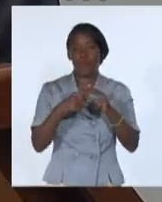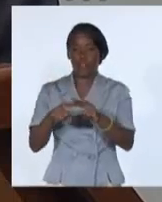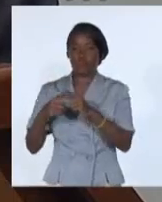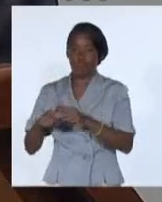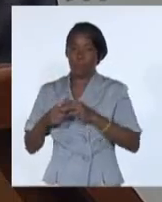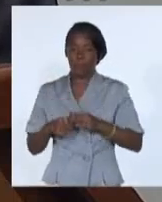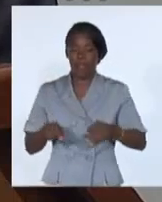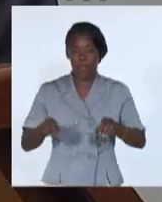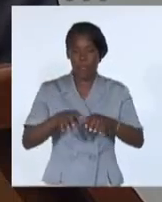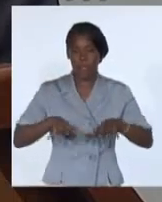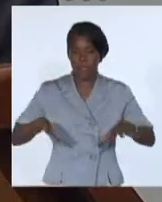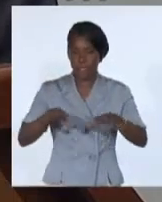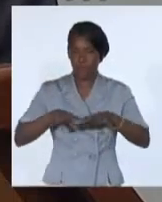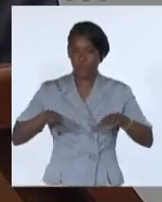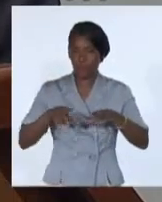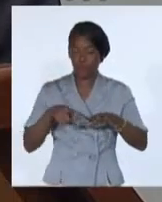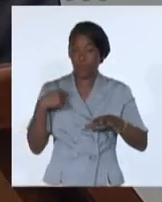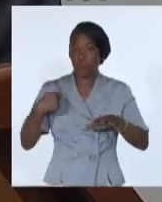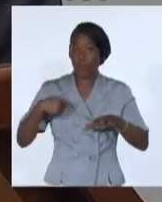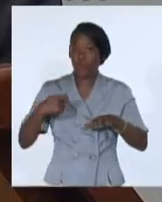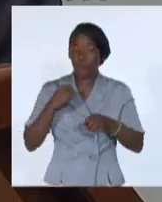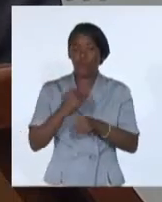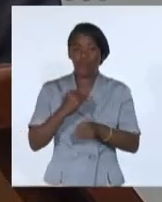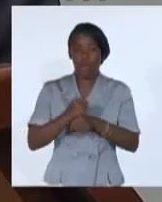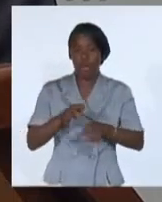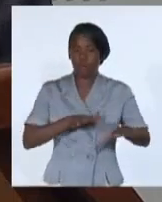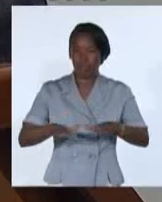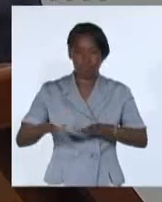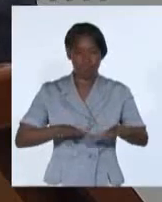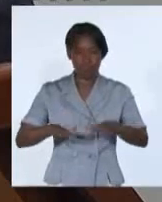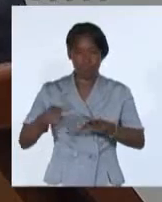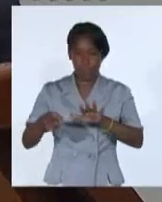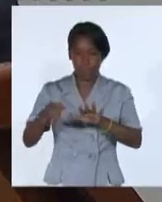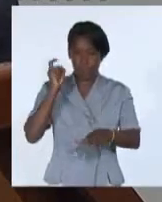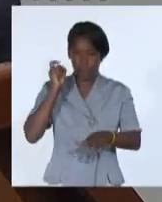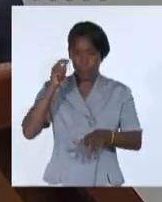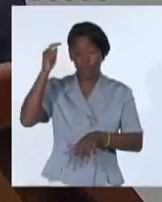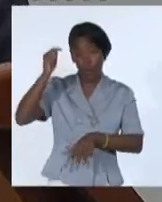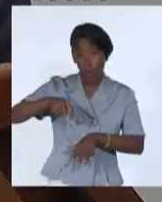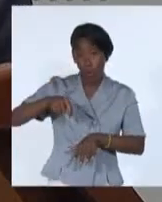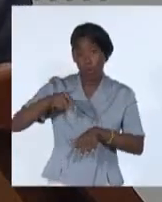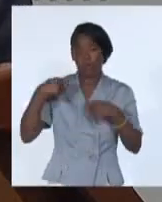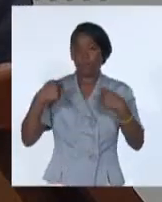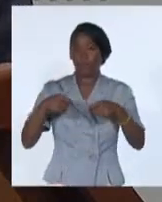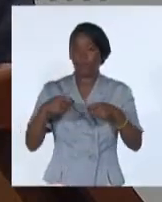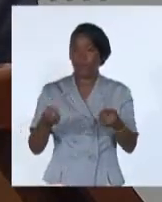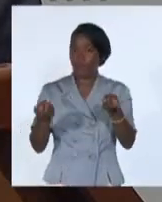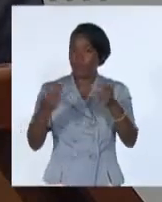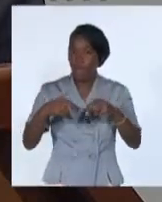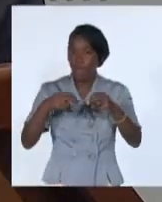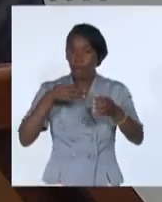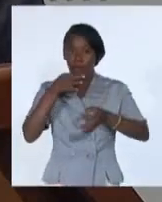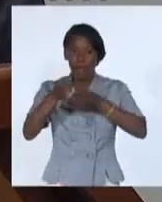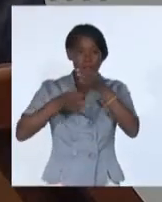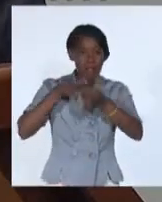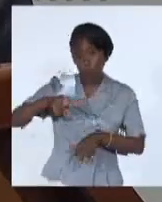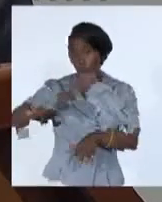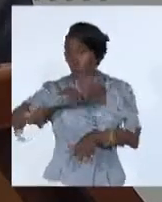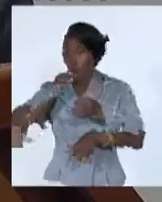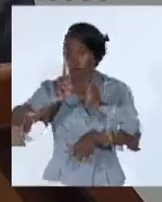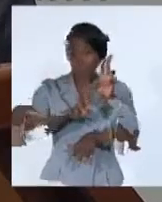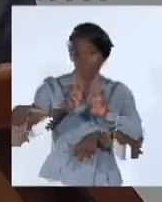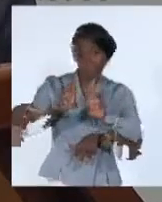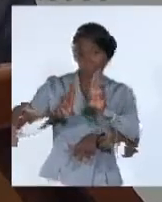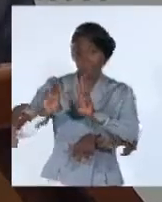pero tenemos que actuar ahora, hoy. Esa es la razón por la que propongo un estímulo